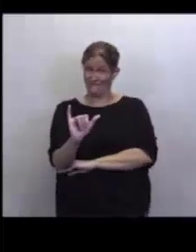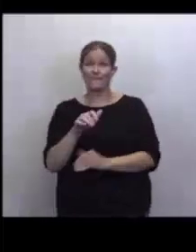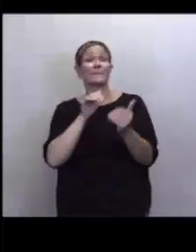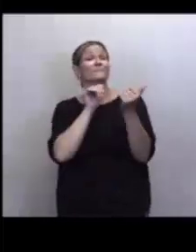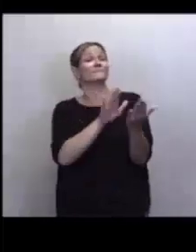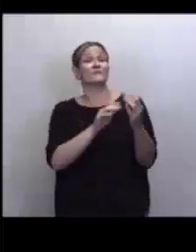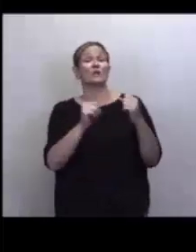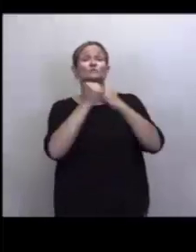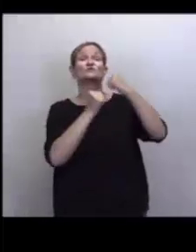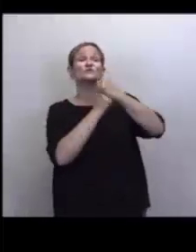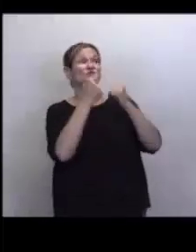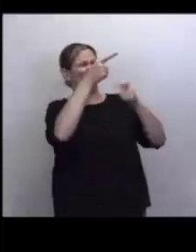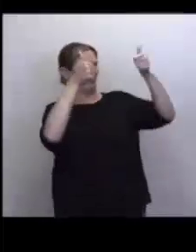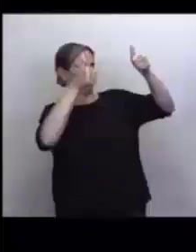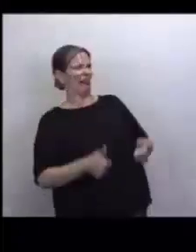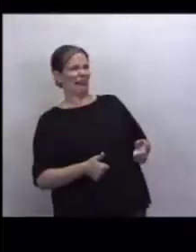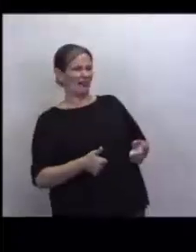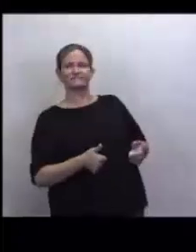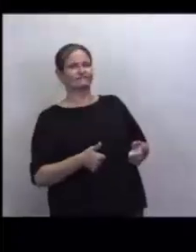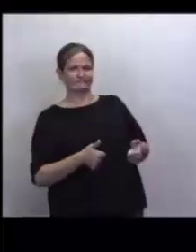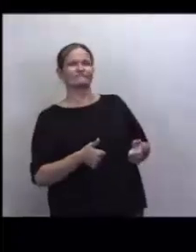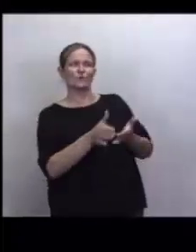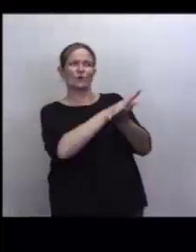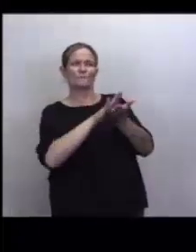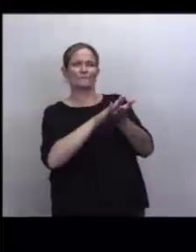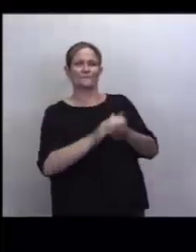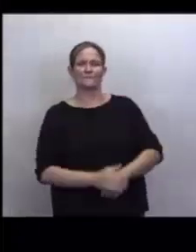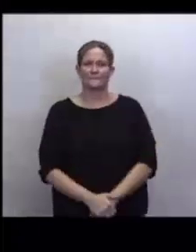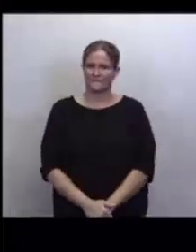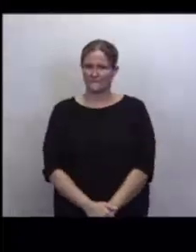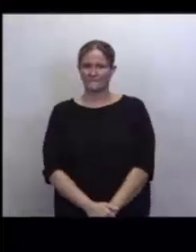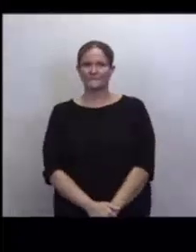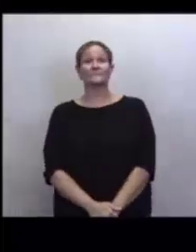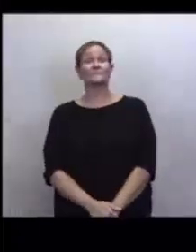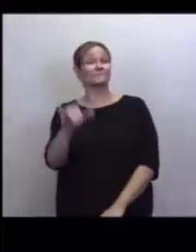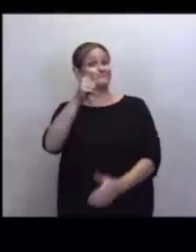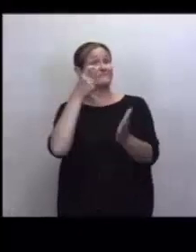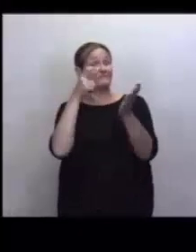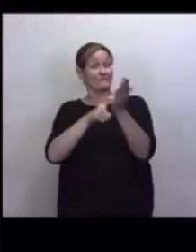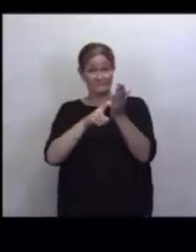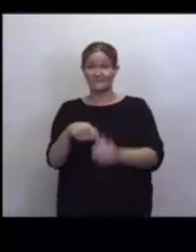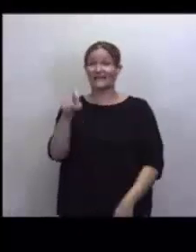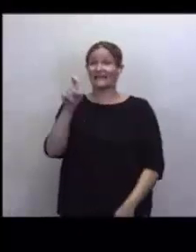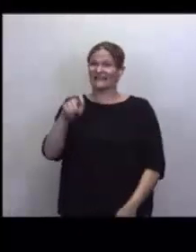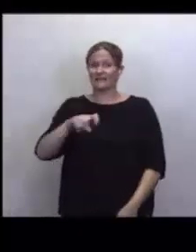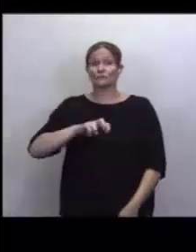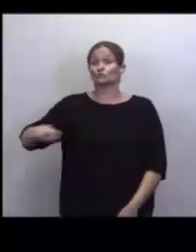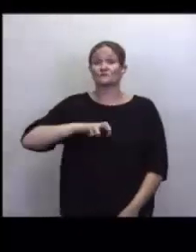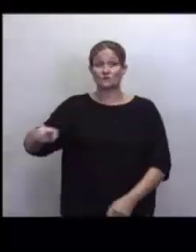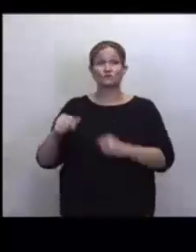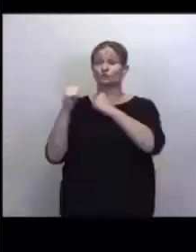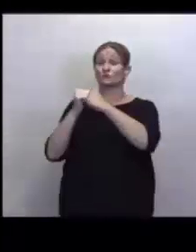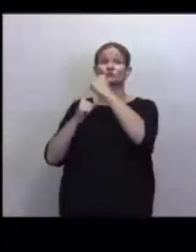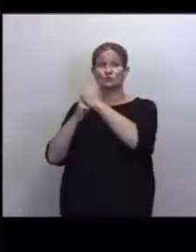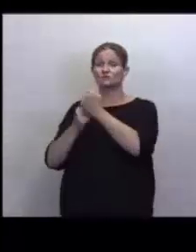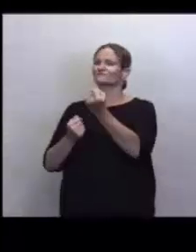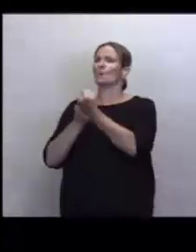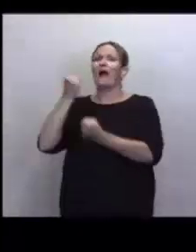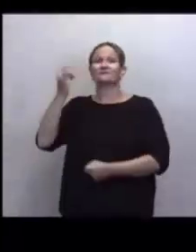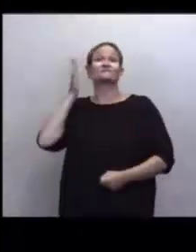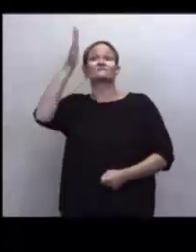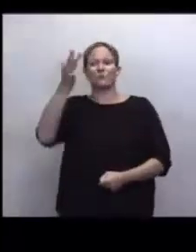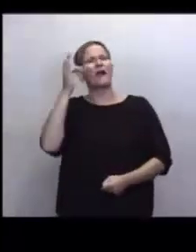la seguridad del tráfico, así como para abordar la infraestructura obsoleta. También se necesita